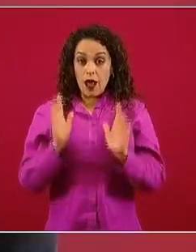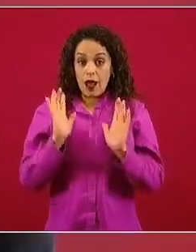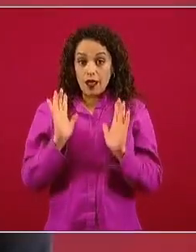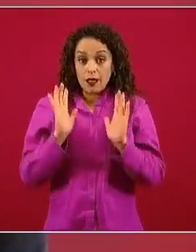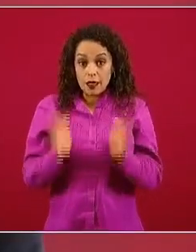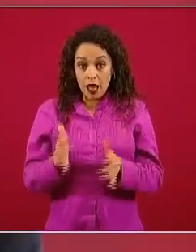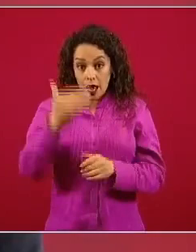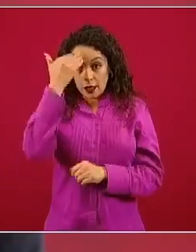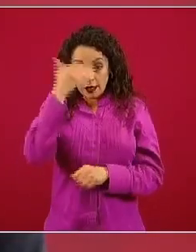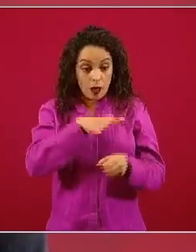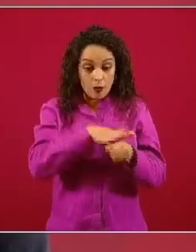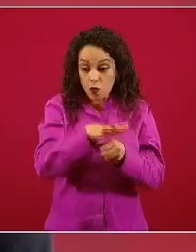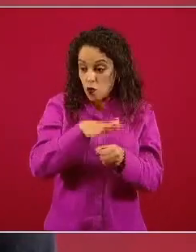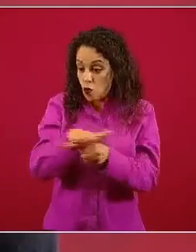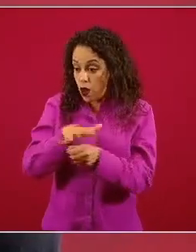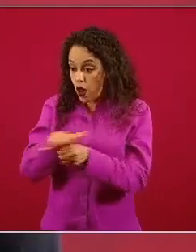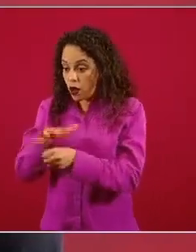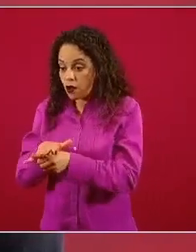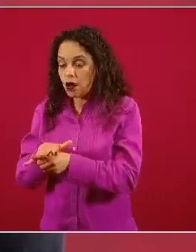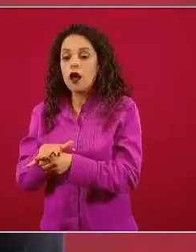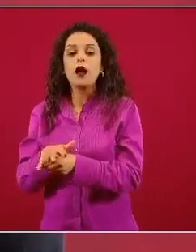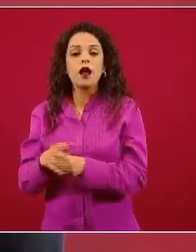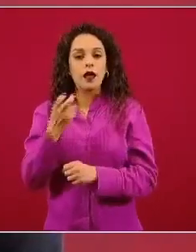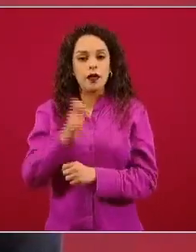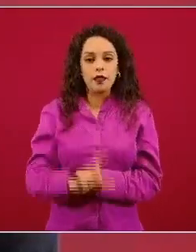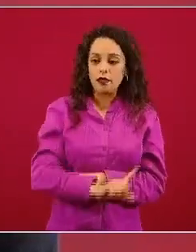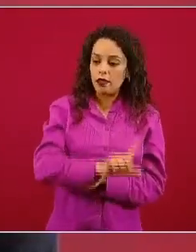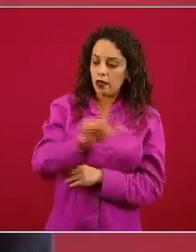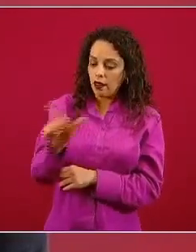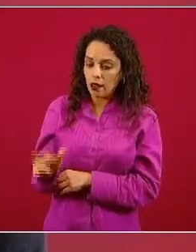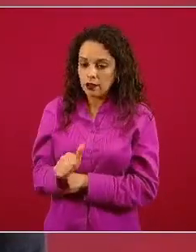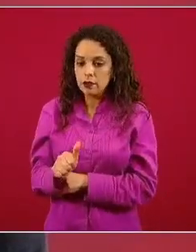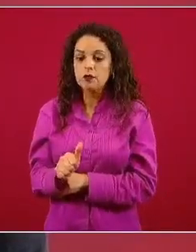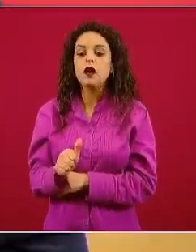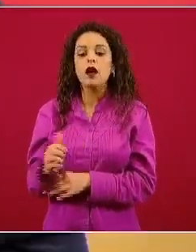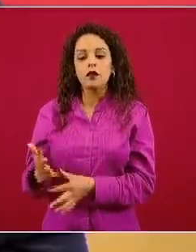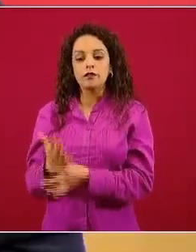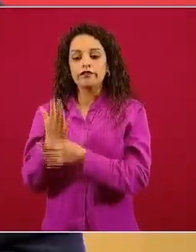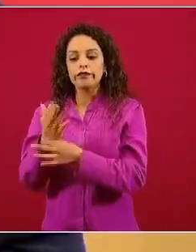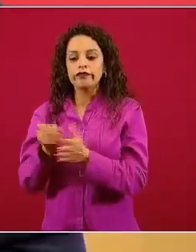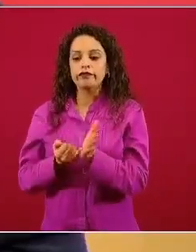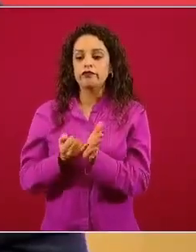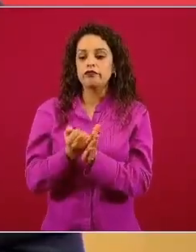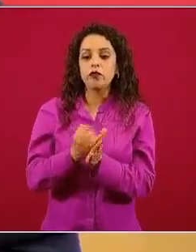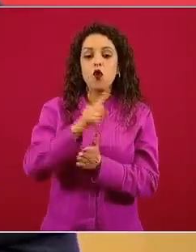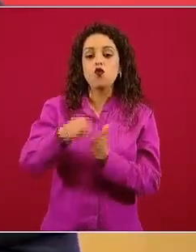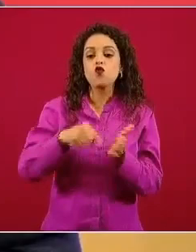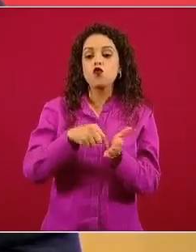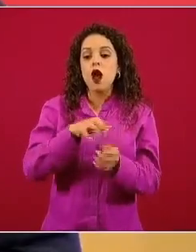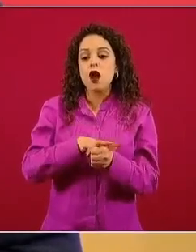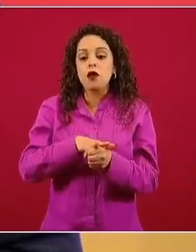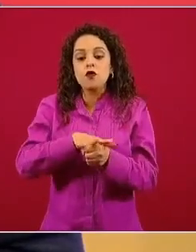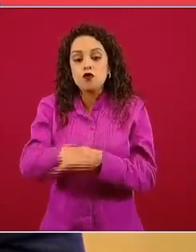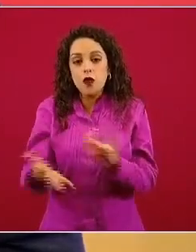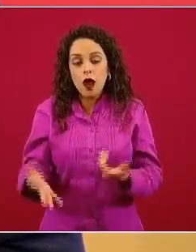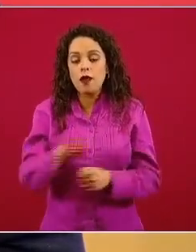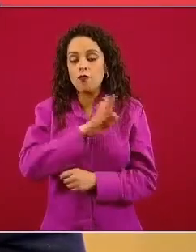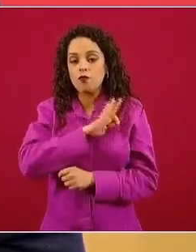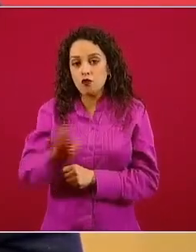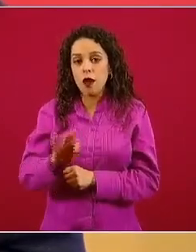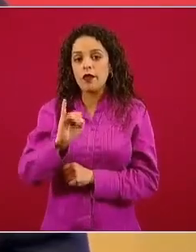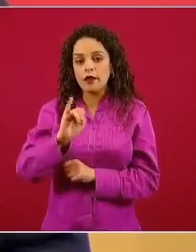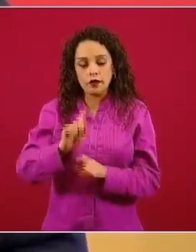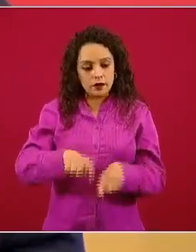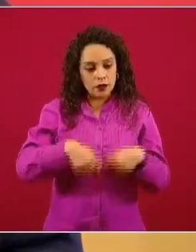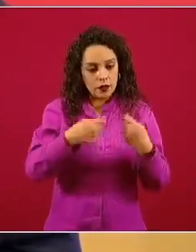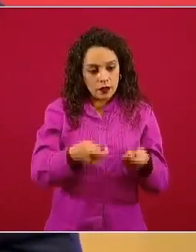su vez se va a definir los lugares y el modelo a través del cual estos grupos van a poder acceder a la vacuna,